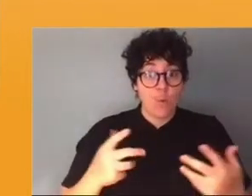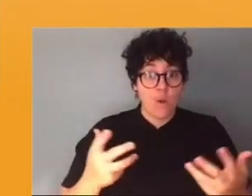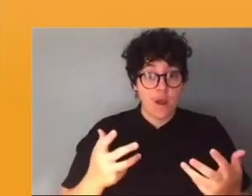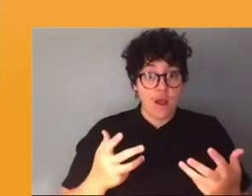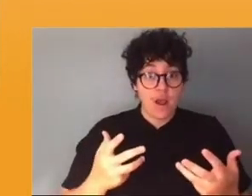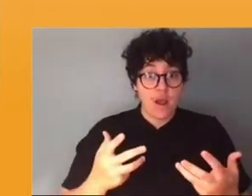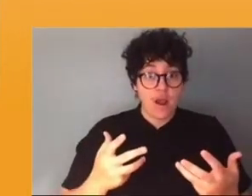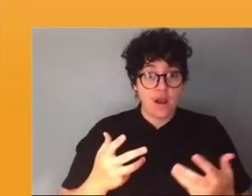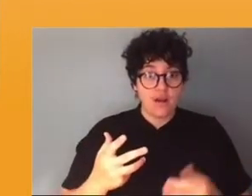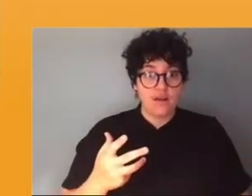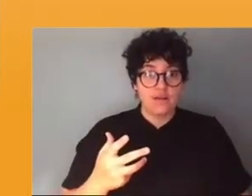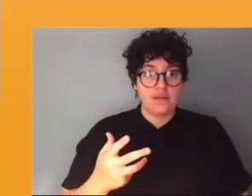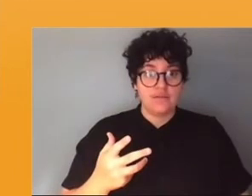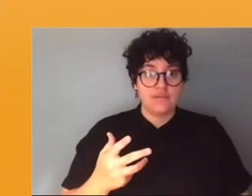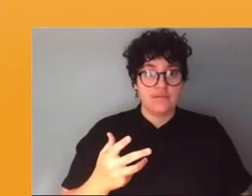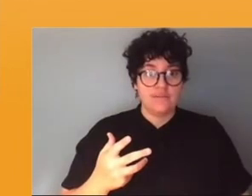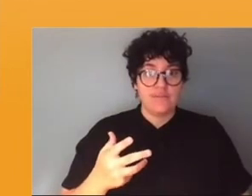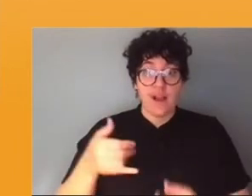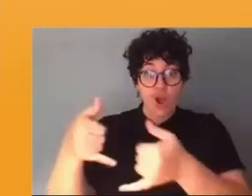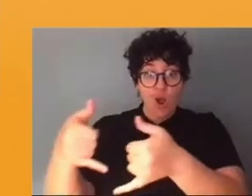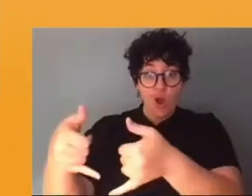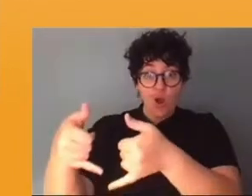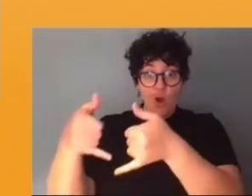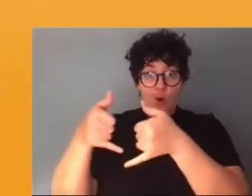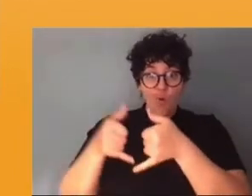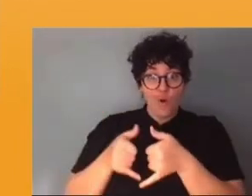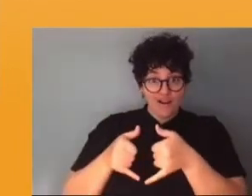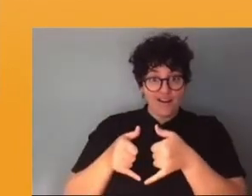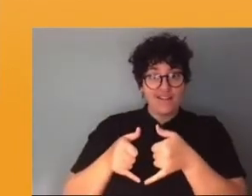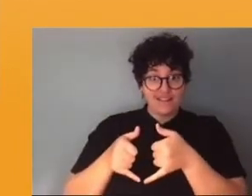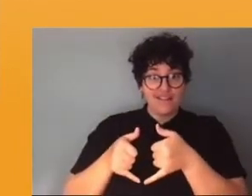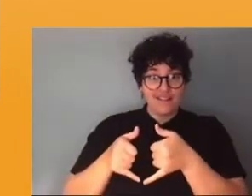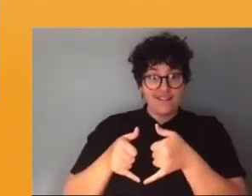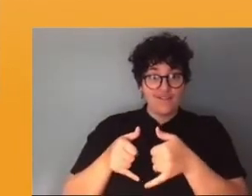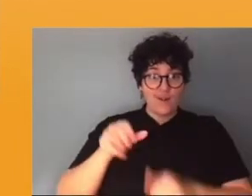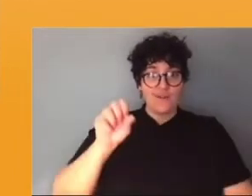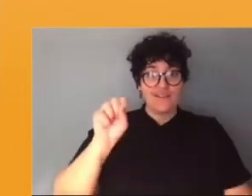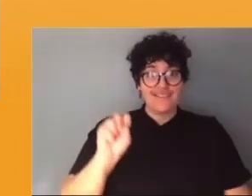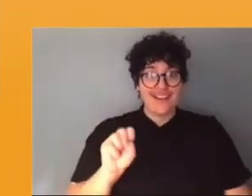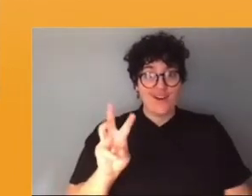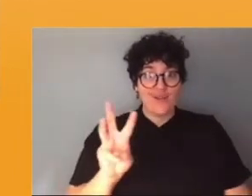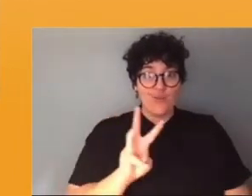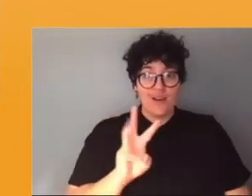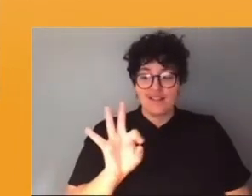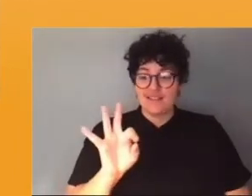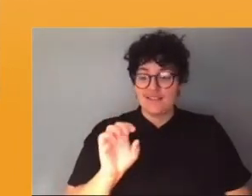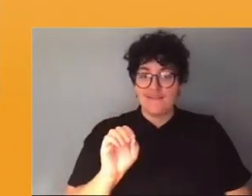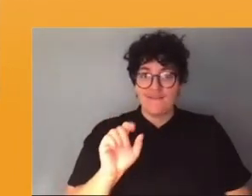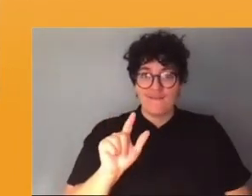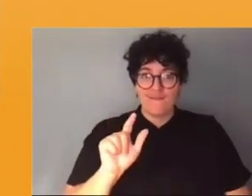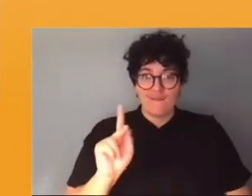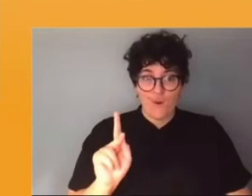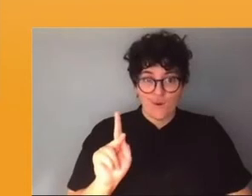es recibir un reconocimiento o un premio del Southwest Folk.